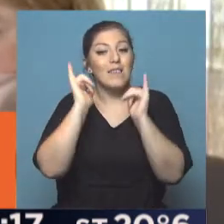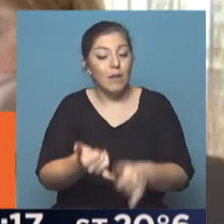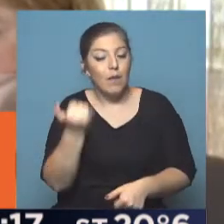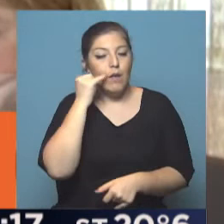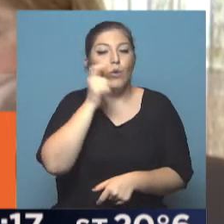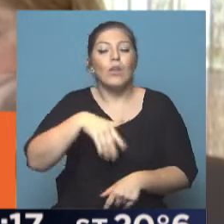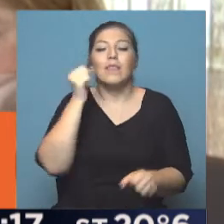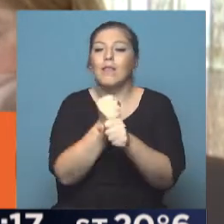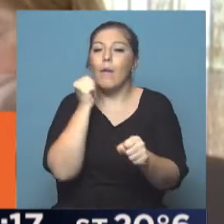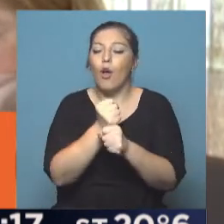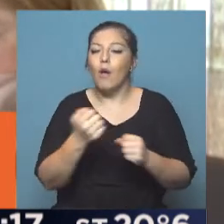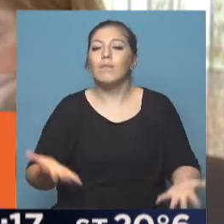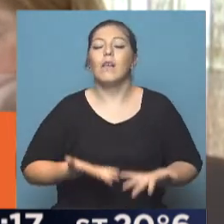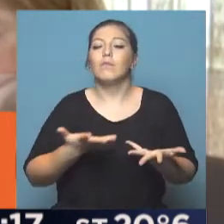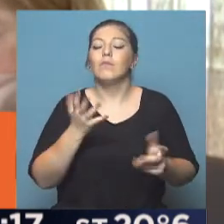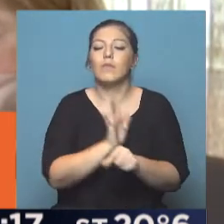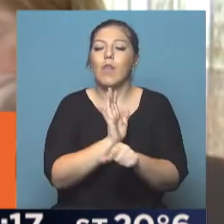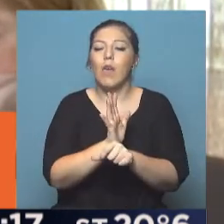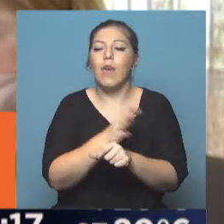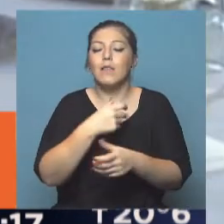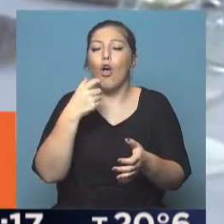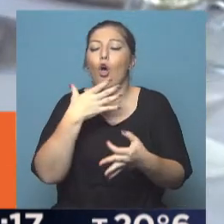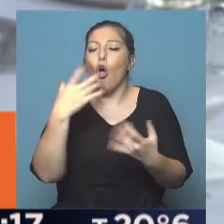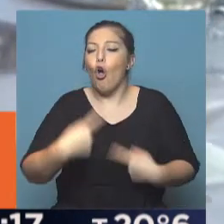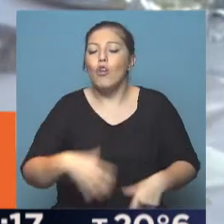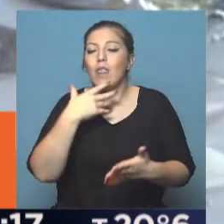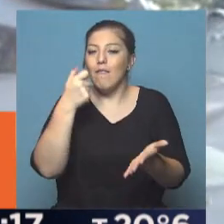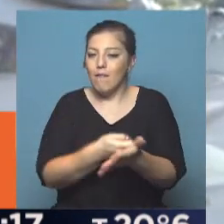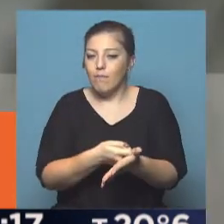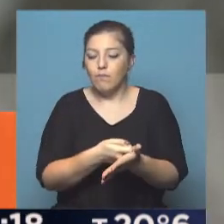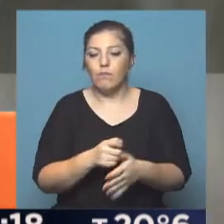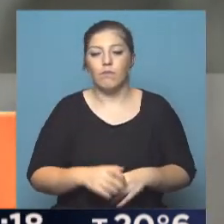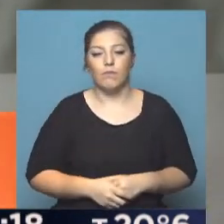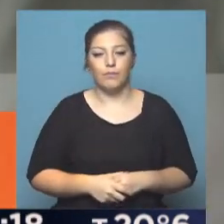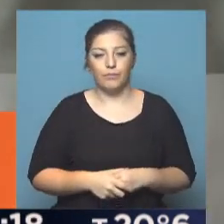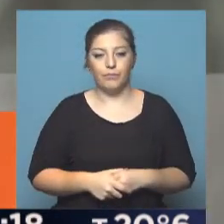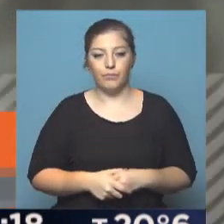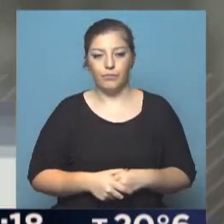que ese entusiasmo se convierta en cosas concretas, enfatizó el presidente.